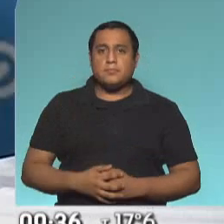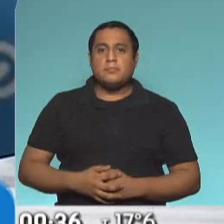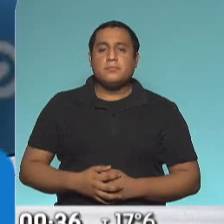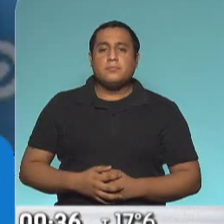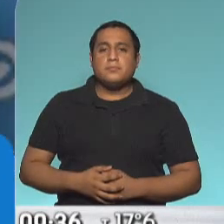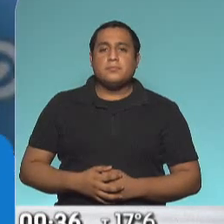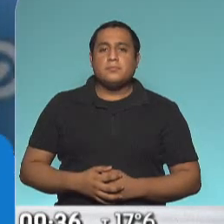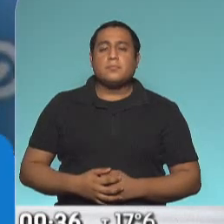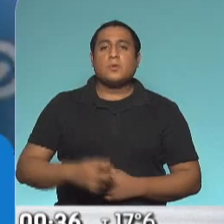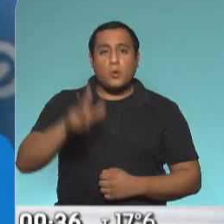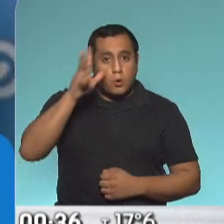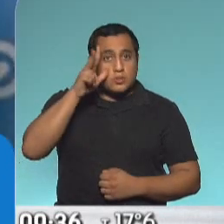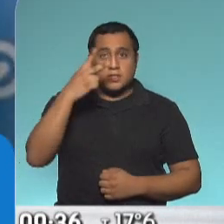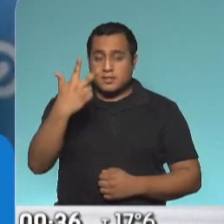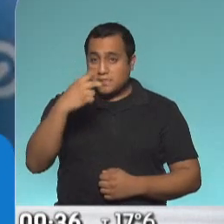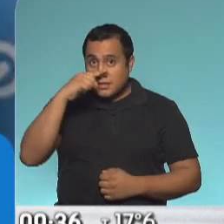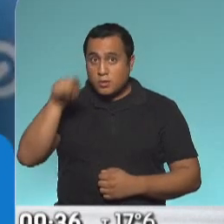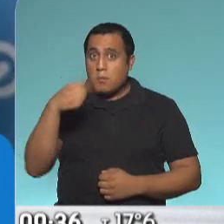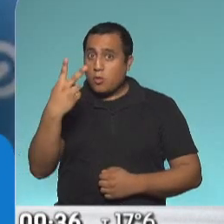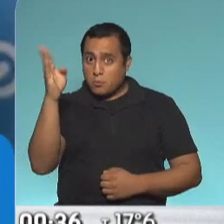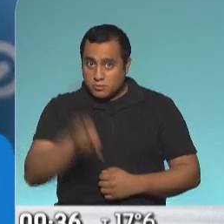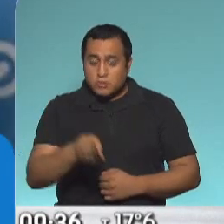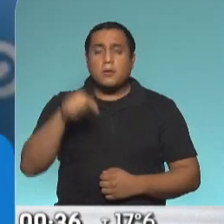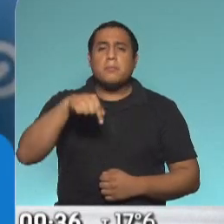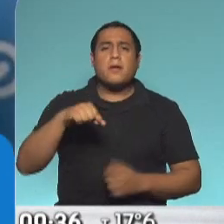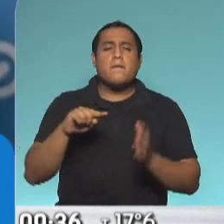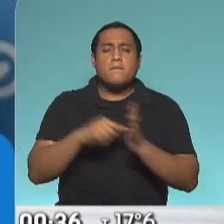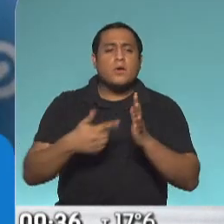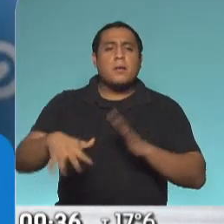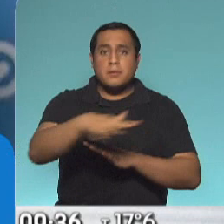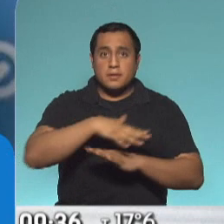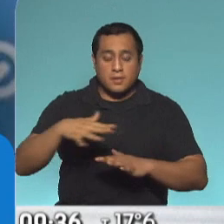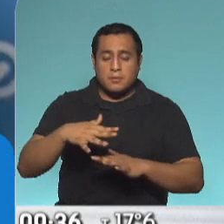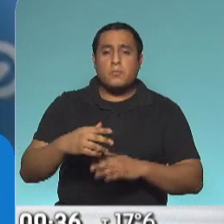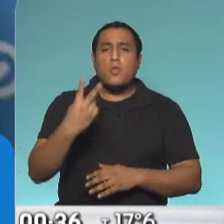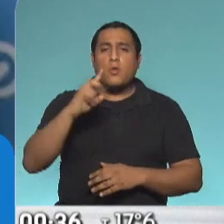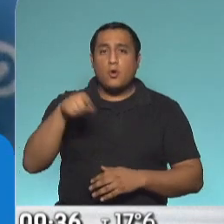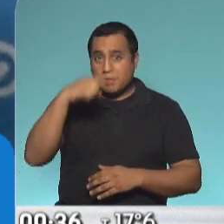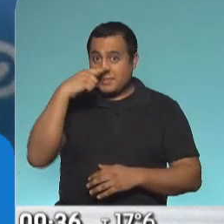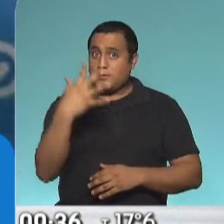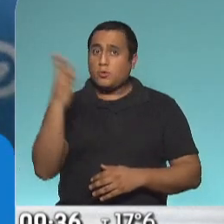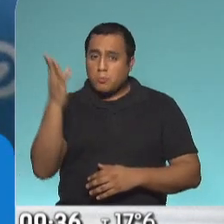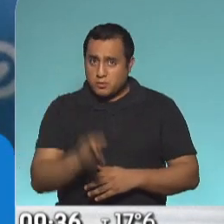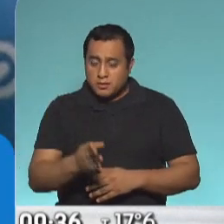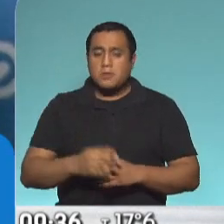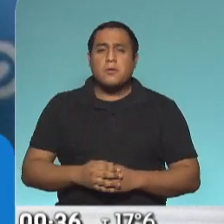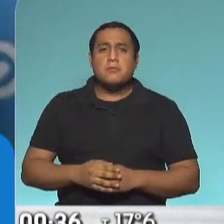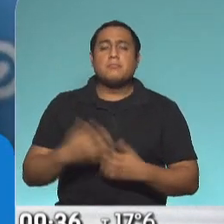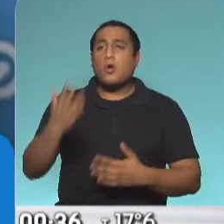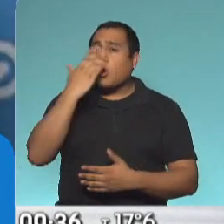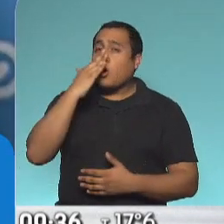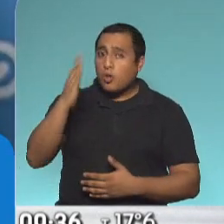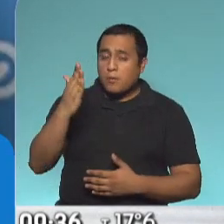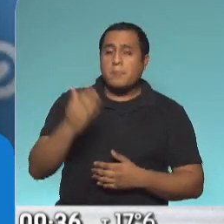virus 187 2% con residencia en el área metropolitana de buenos aires el 2 75% en